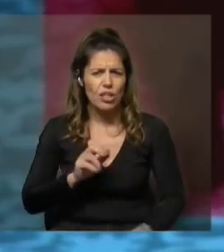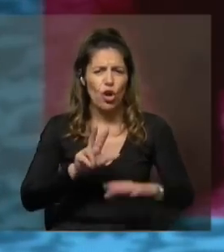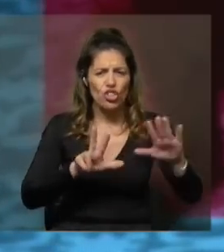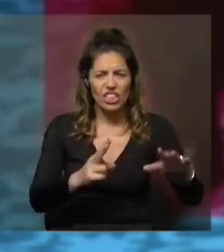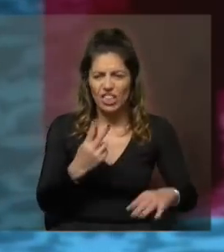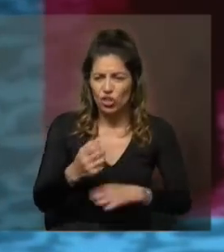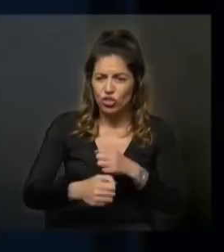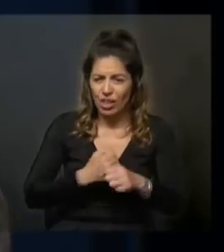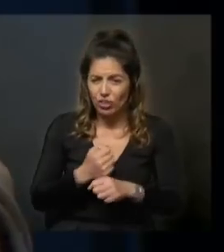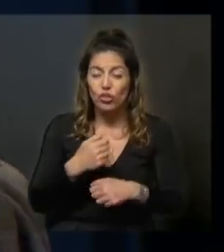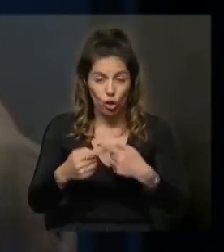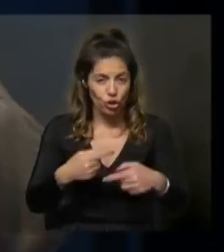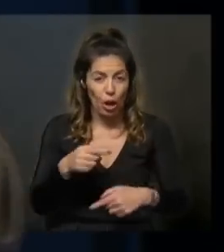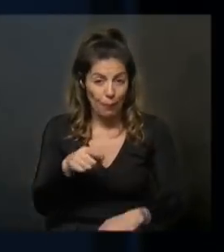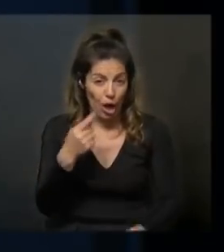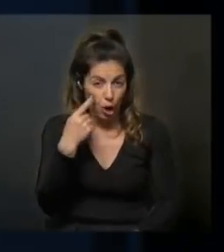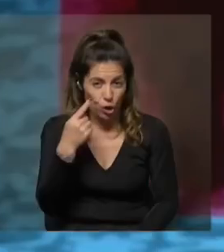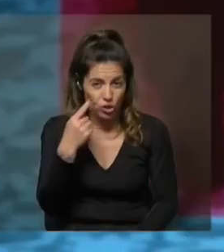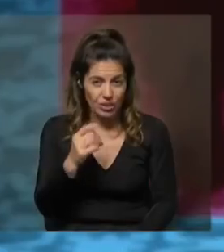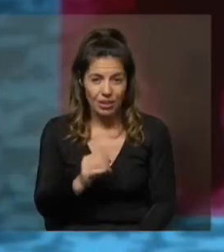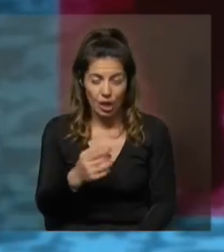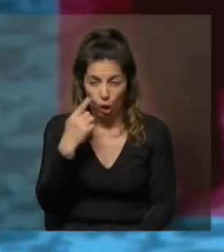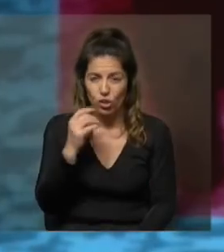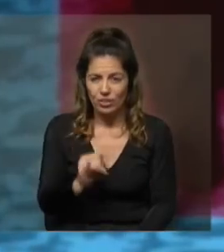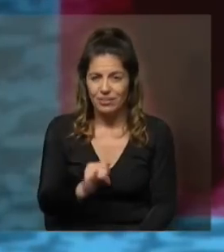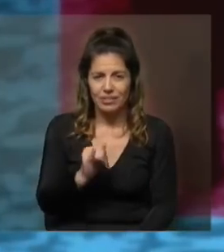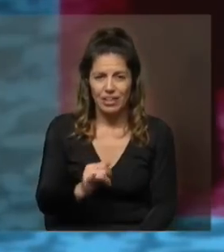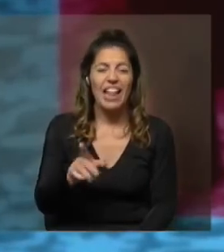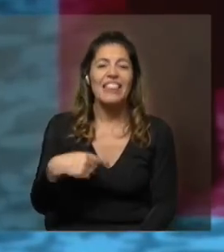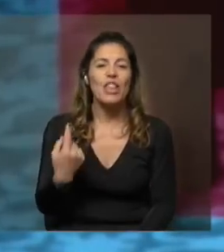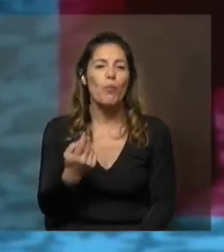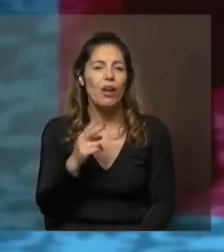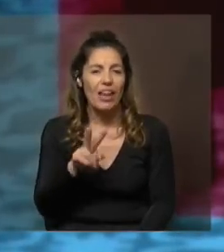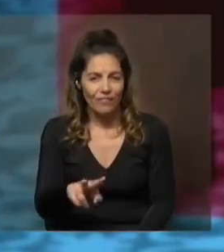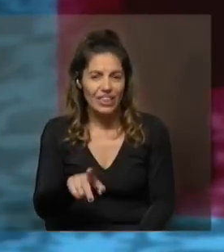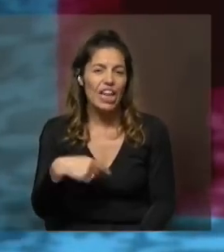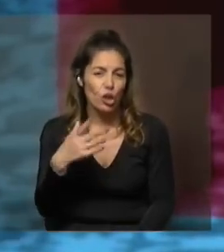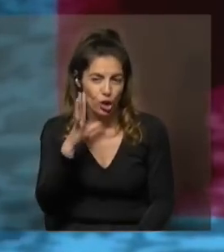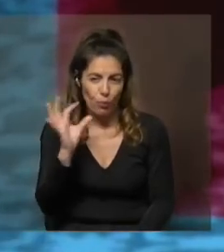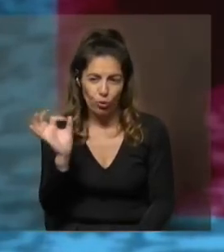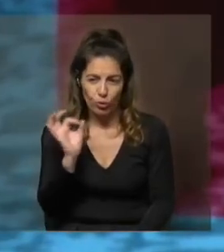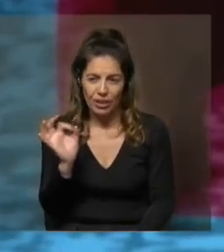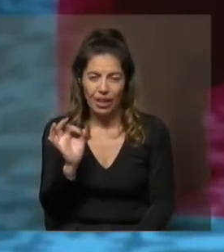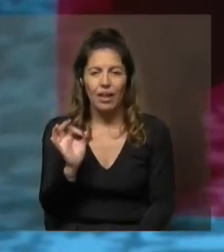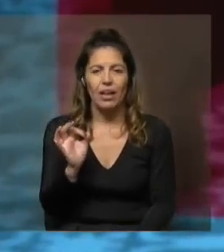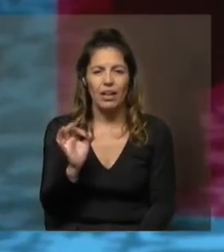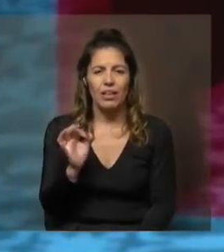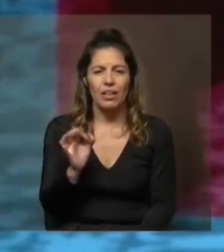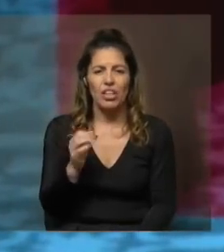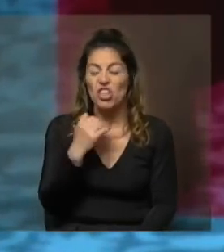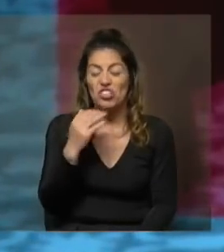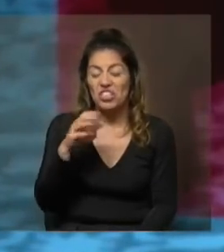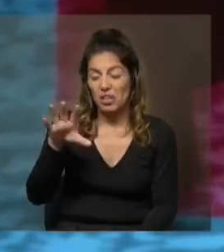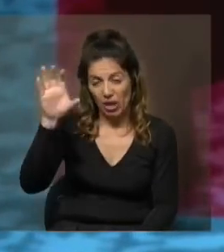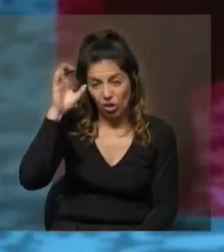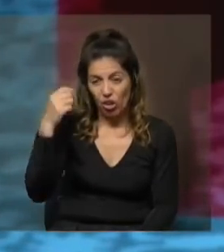pero así que la conociste no la conocí la conociste sí no después la vio en otra oportunidad No sé si se